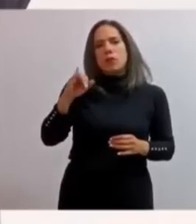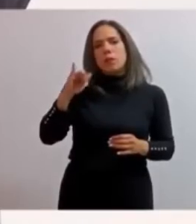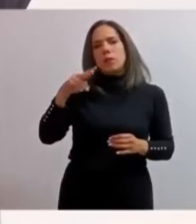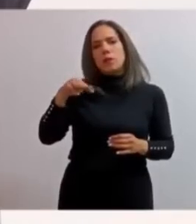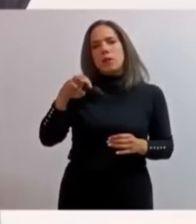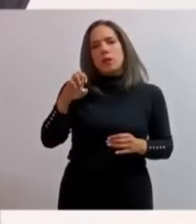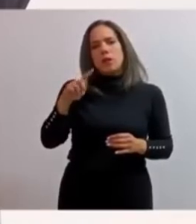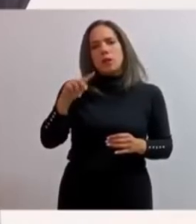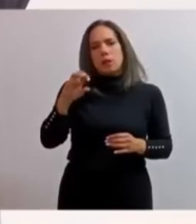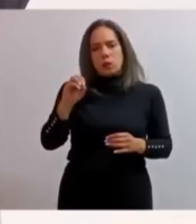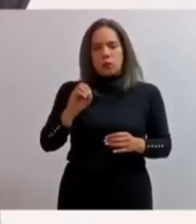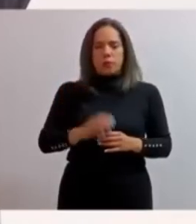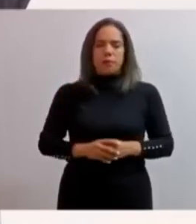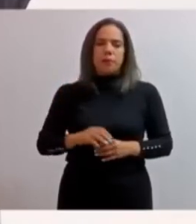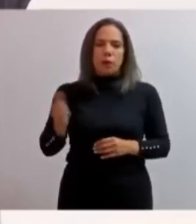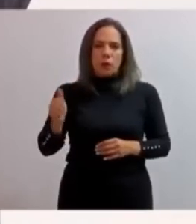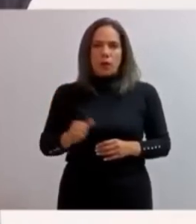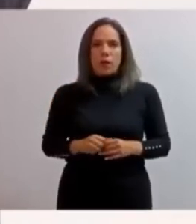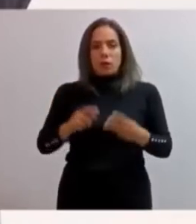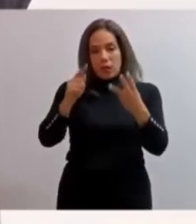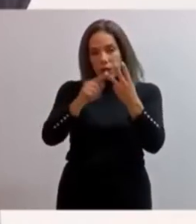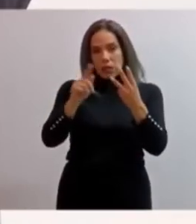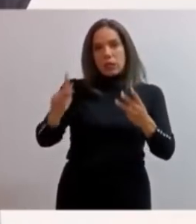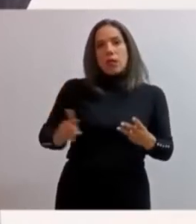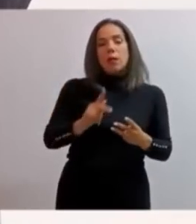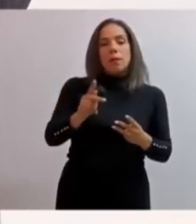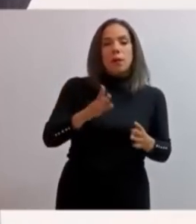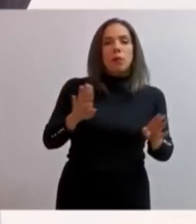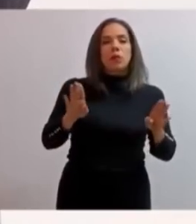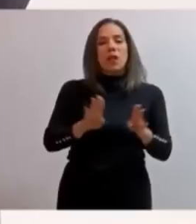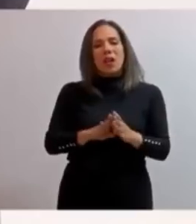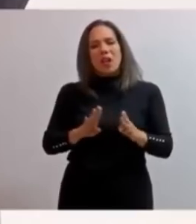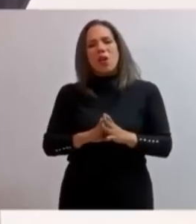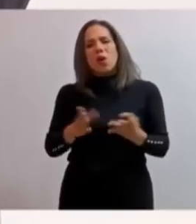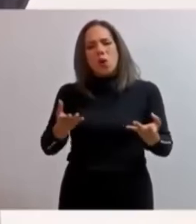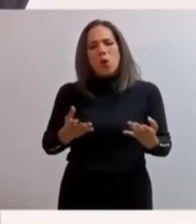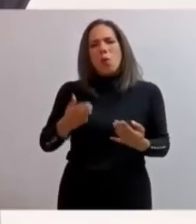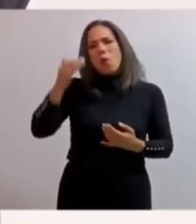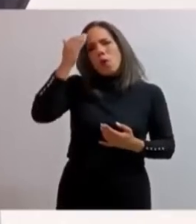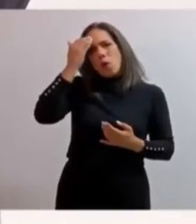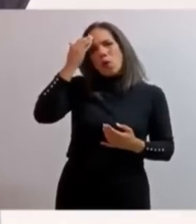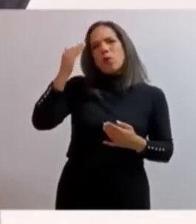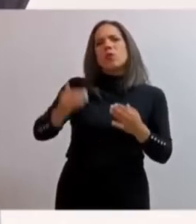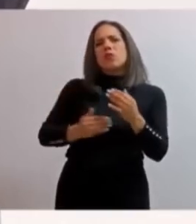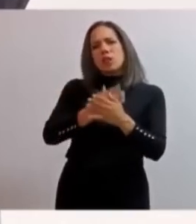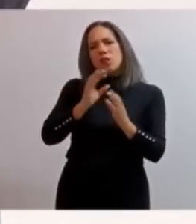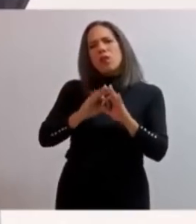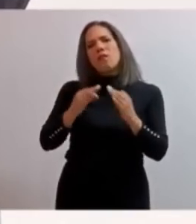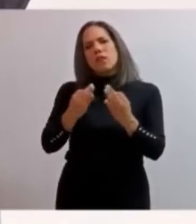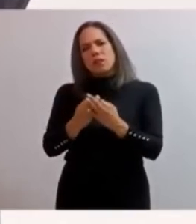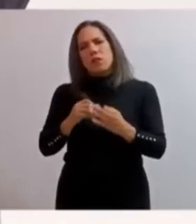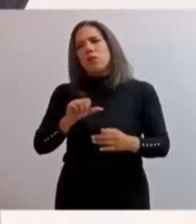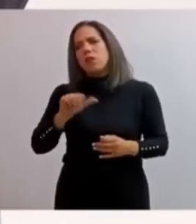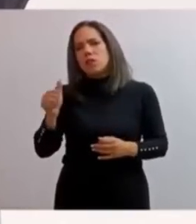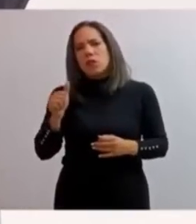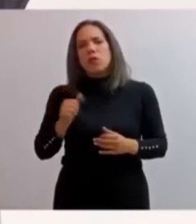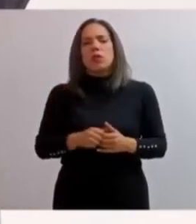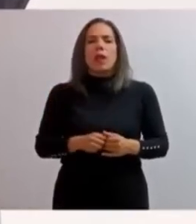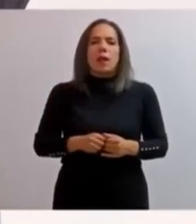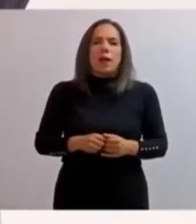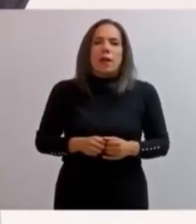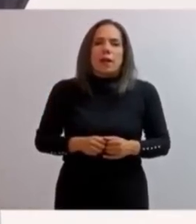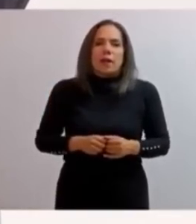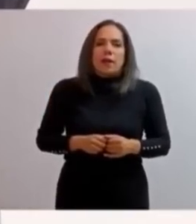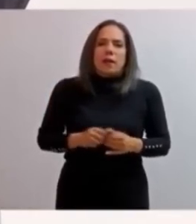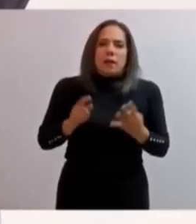reto por conocerlo y dominarlo a cabalidad. Otro comentario es el de la maestra Isabel Medina, casi